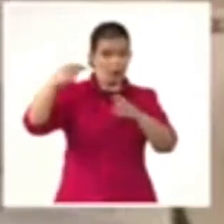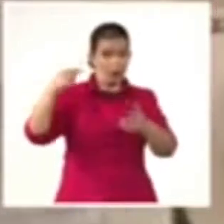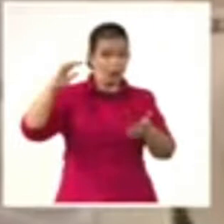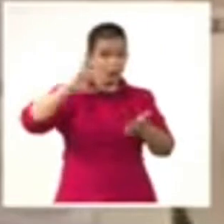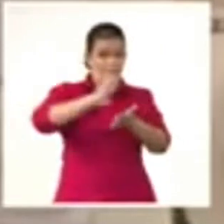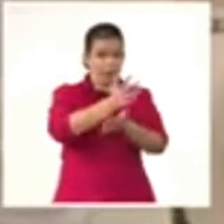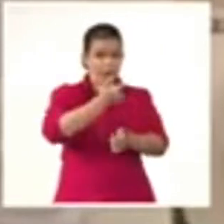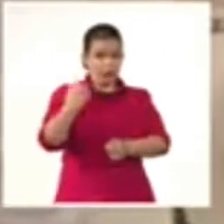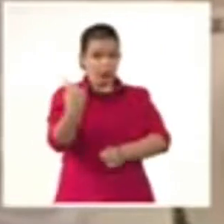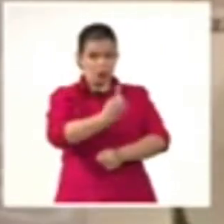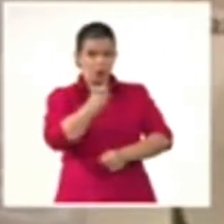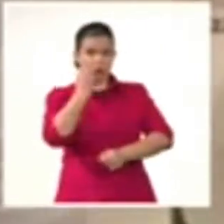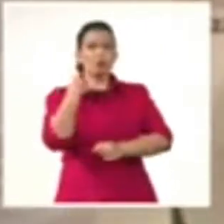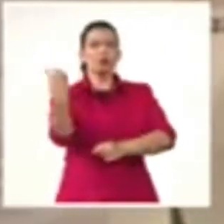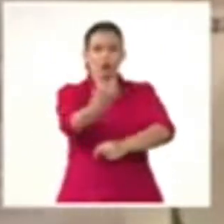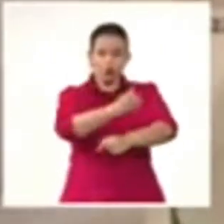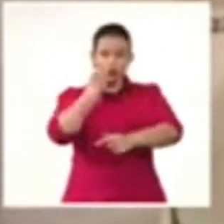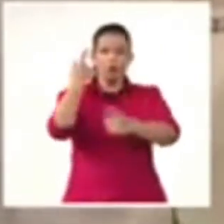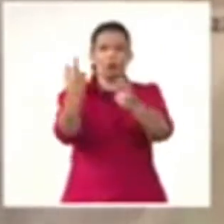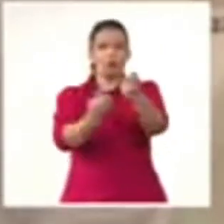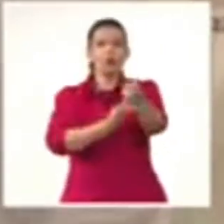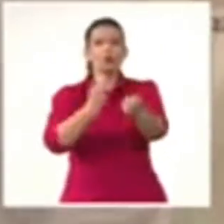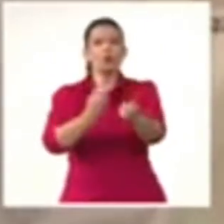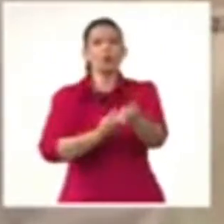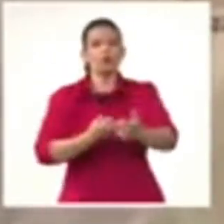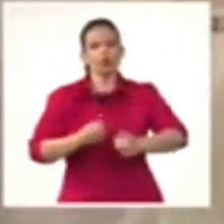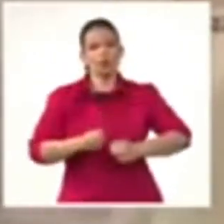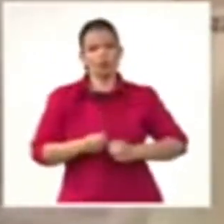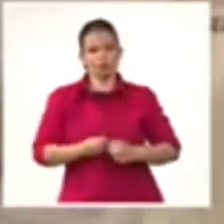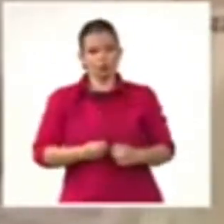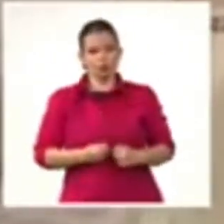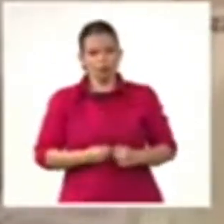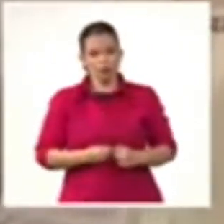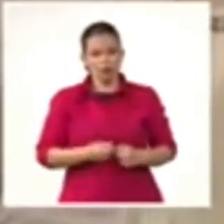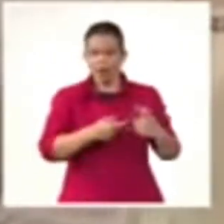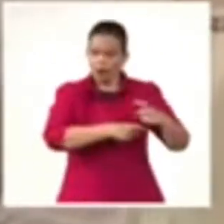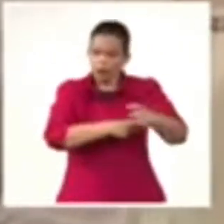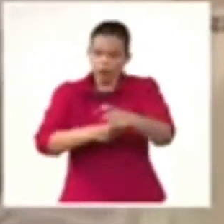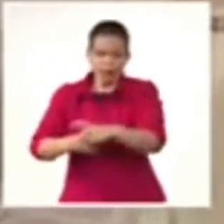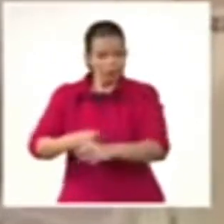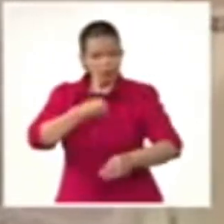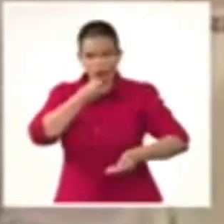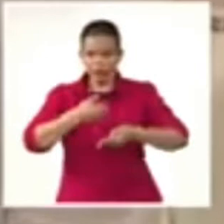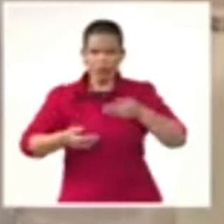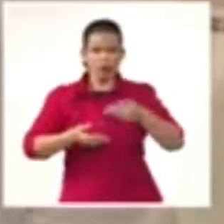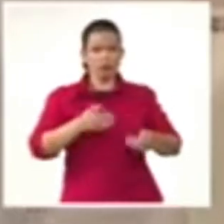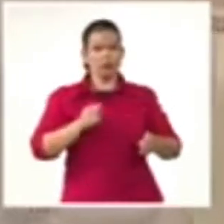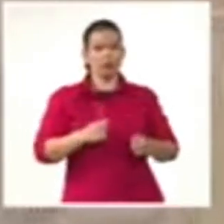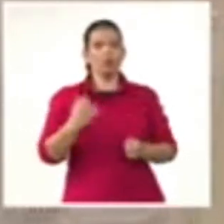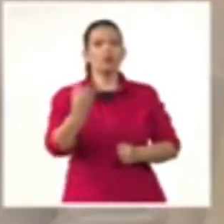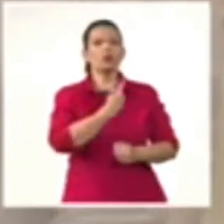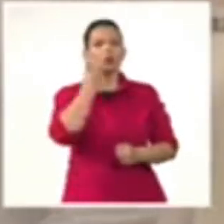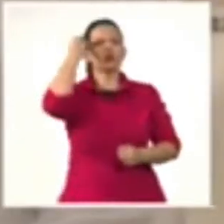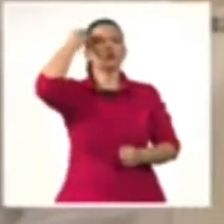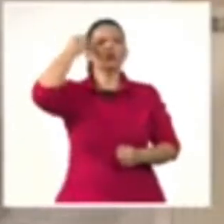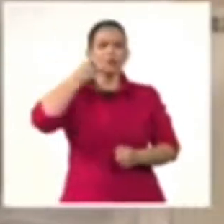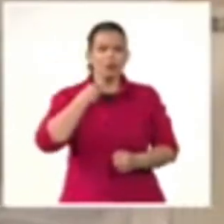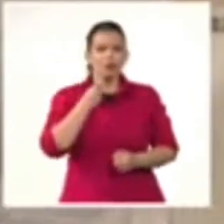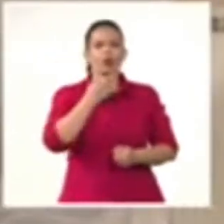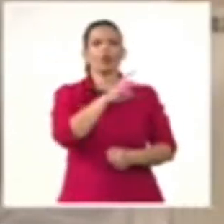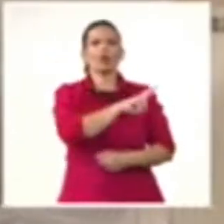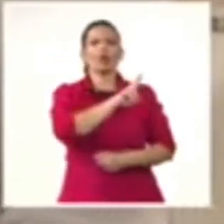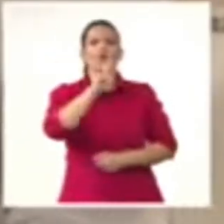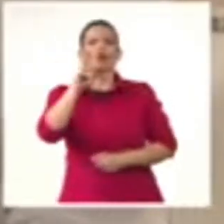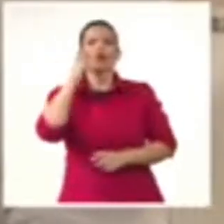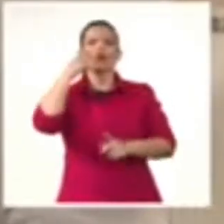la restauración de todo aquello que los asaltantes pretendían cambiar y que solo la revolución transformó